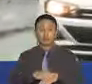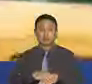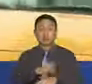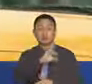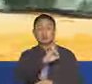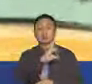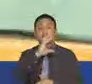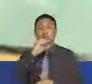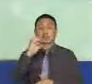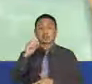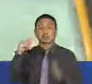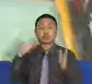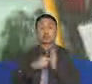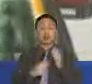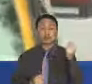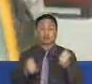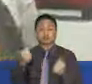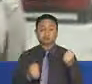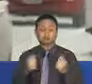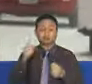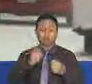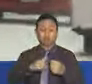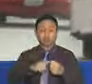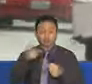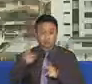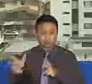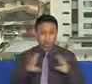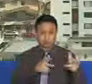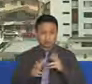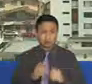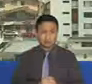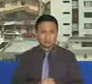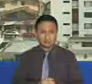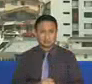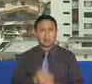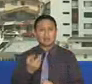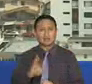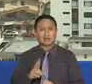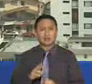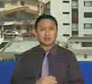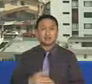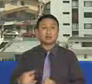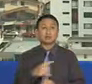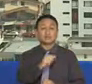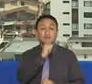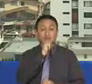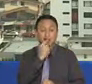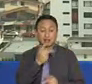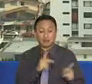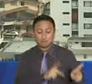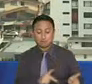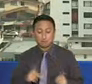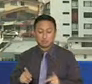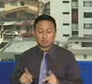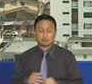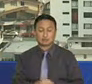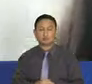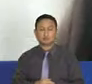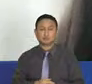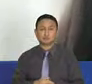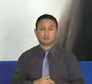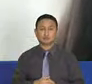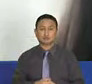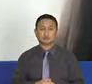7 mil vehículos que circulan por las calles de Quito sino sobre todo a la falta de planificación urbana